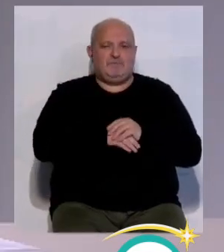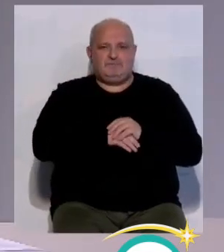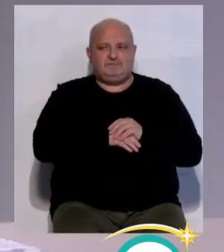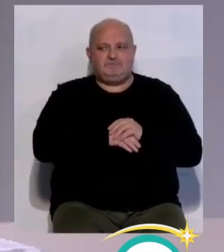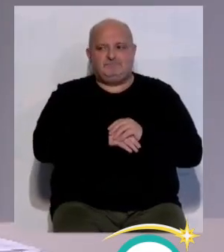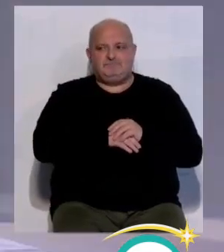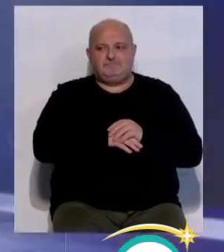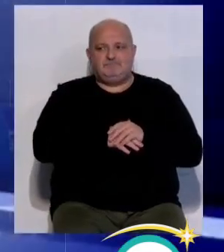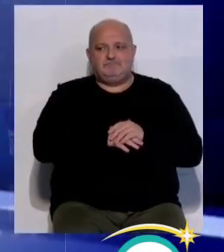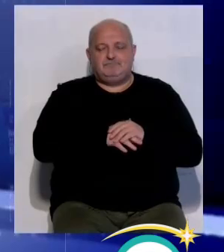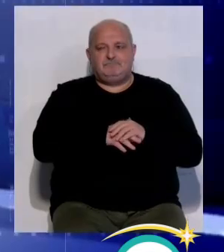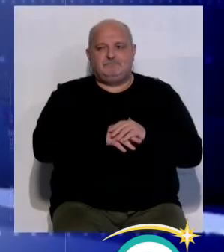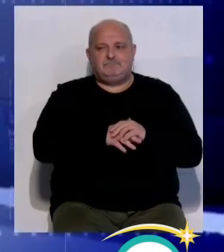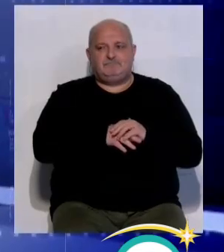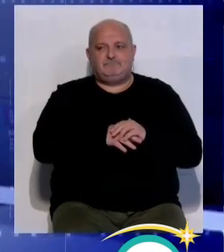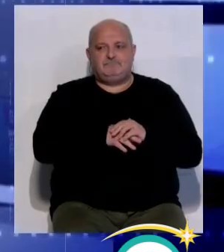meteorológica.